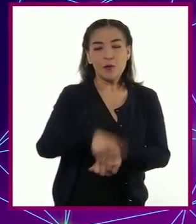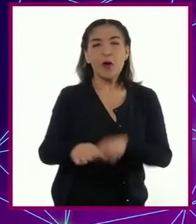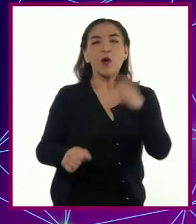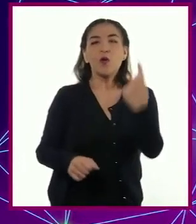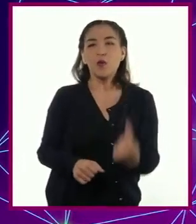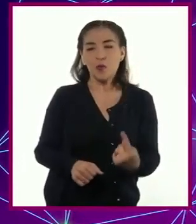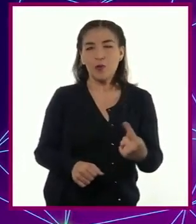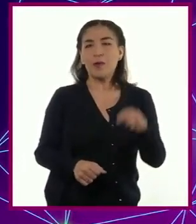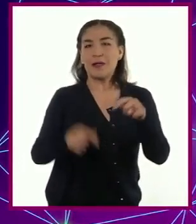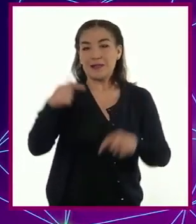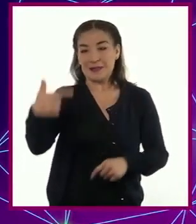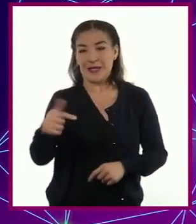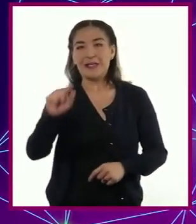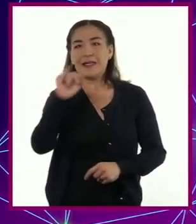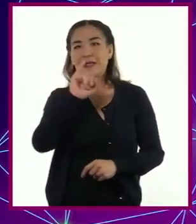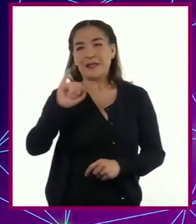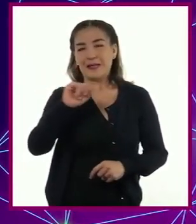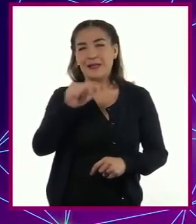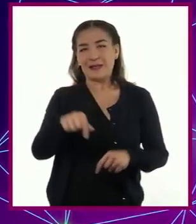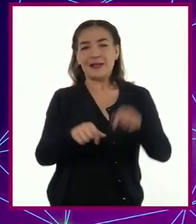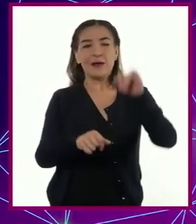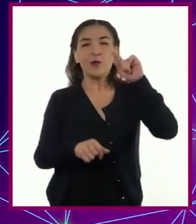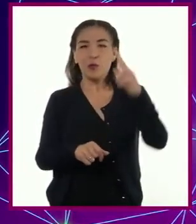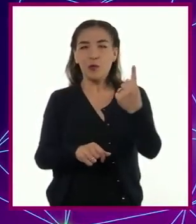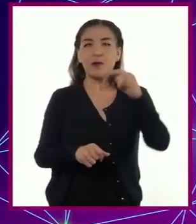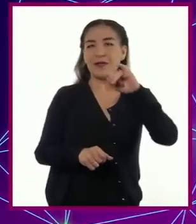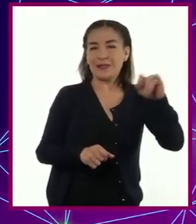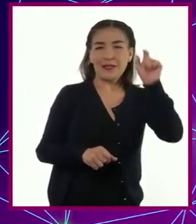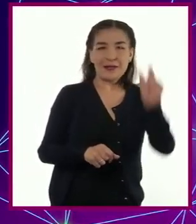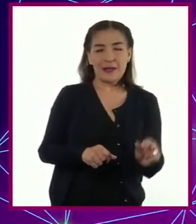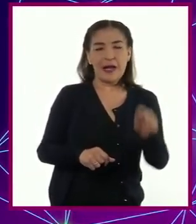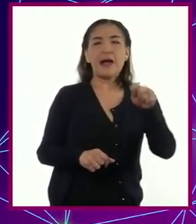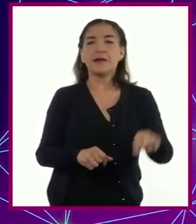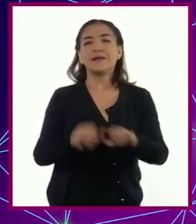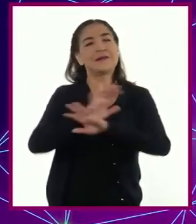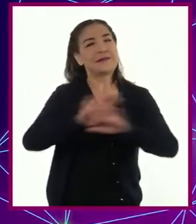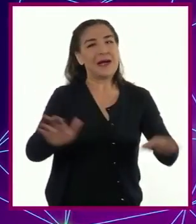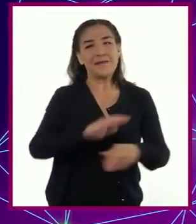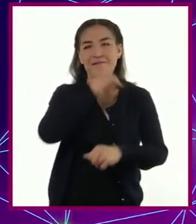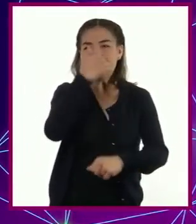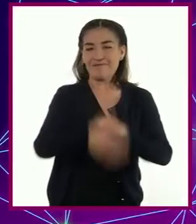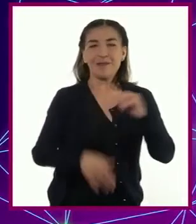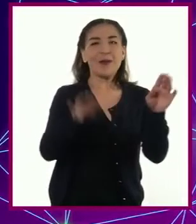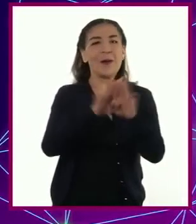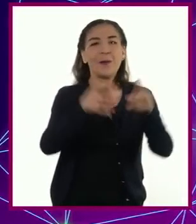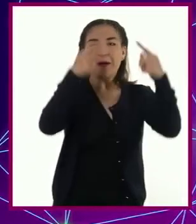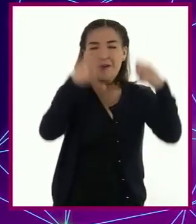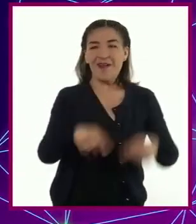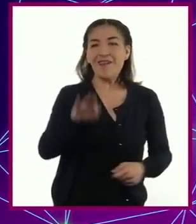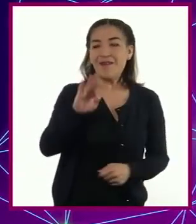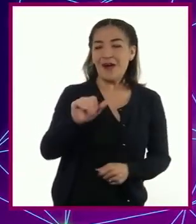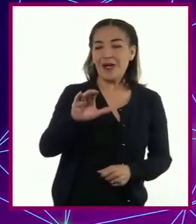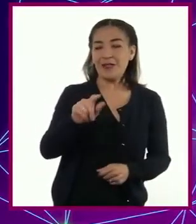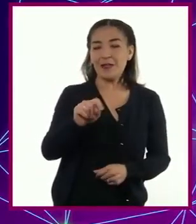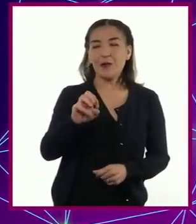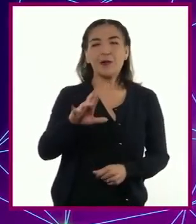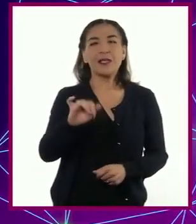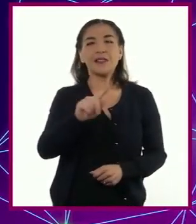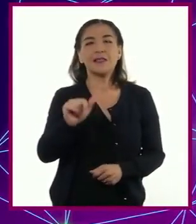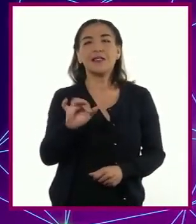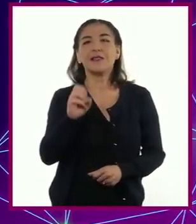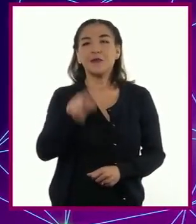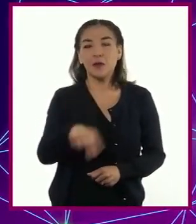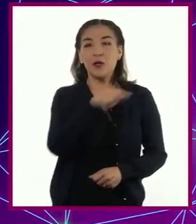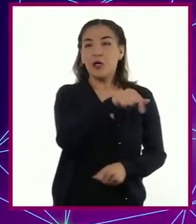lado izquierdo. Así se concluye la factorización. Ahora comprueben que